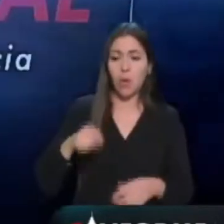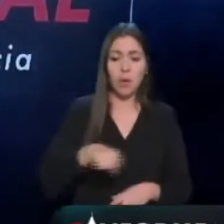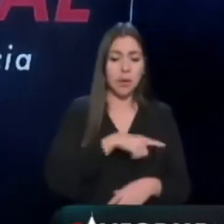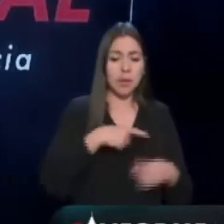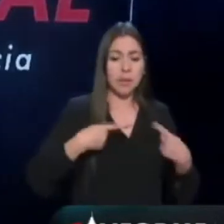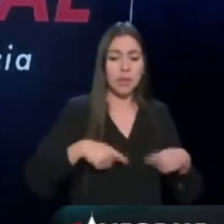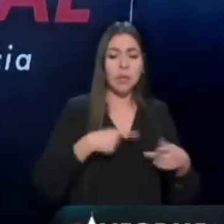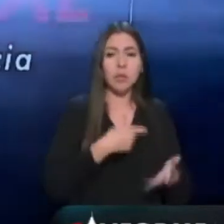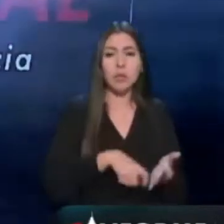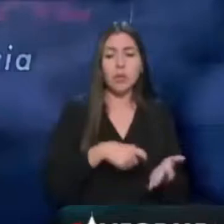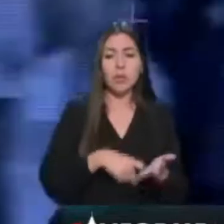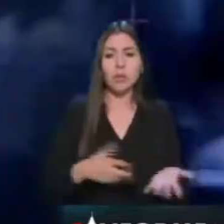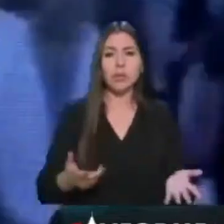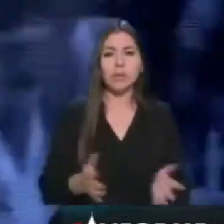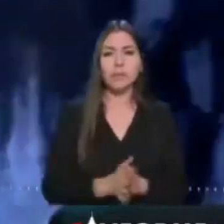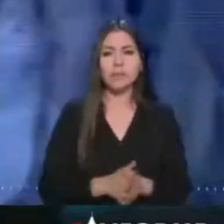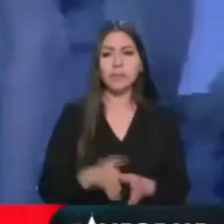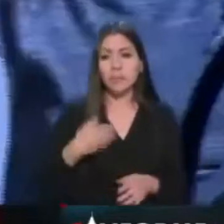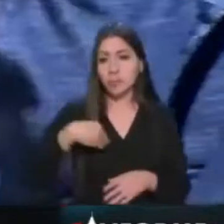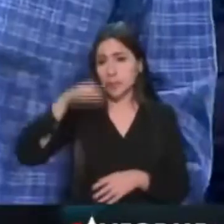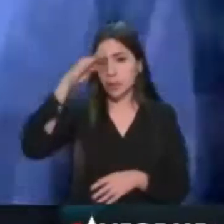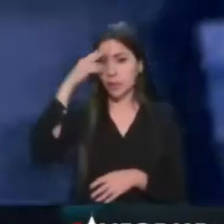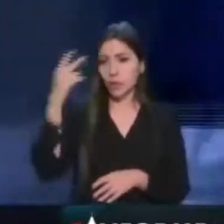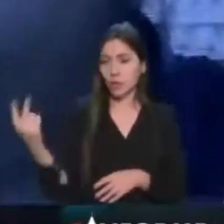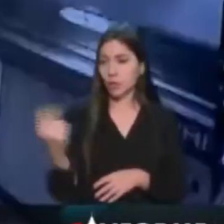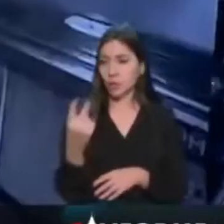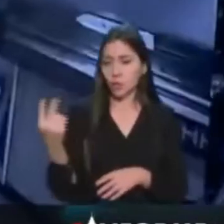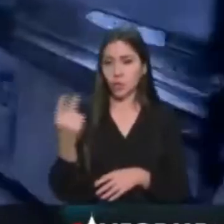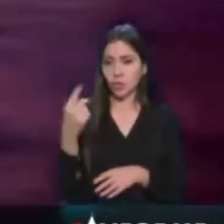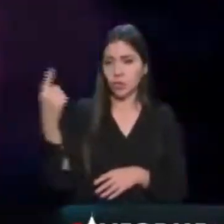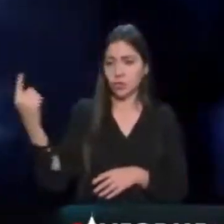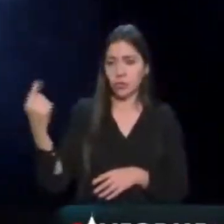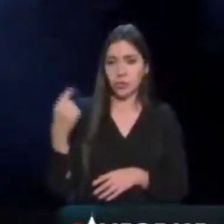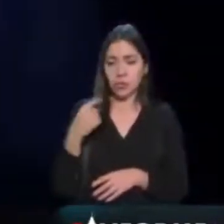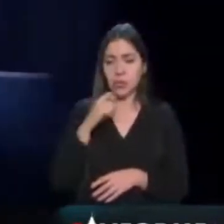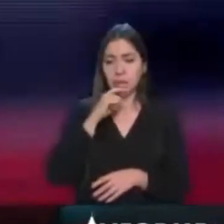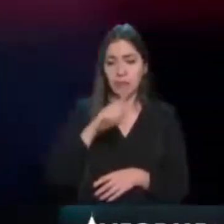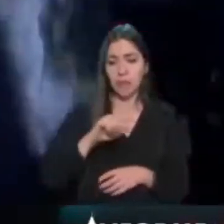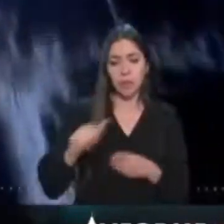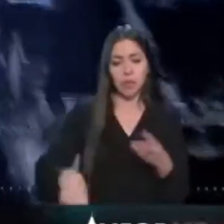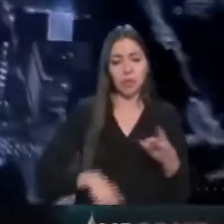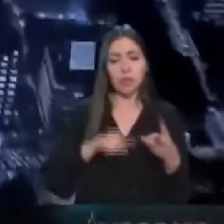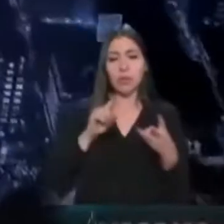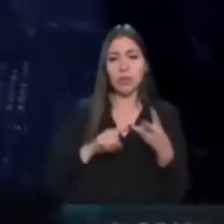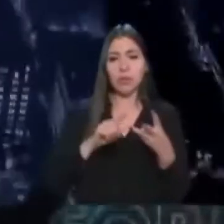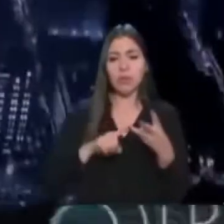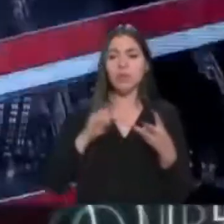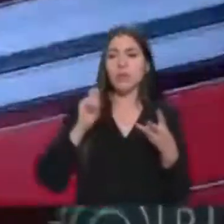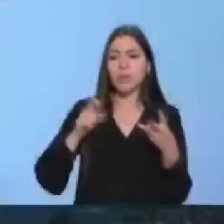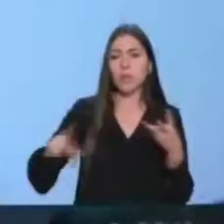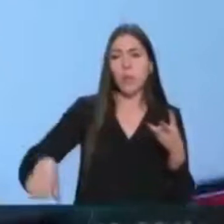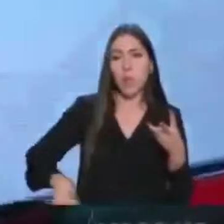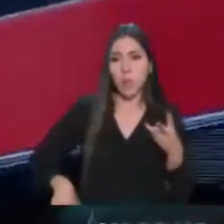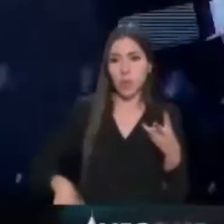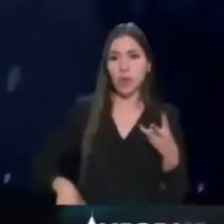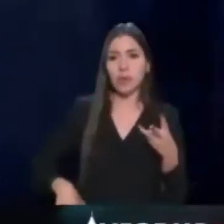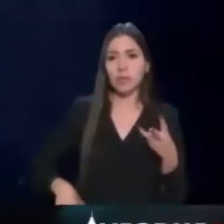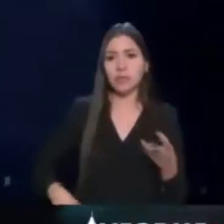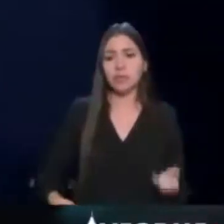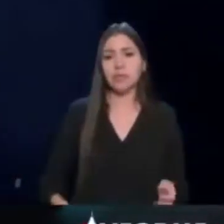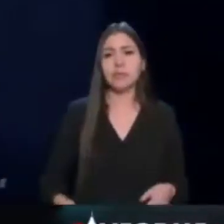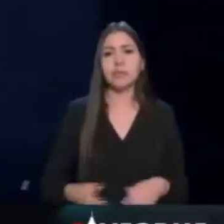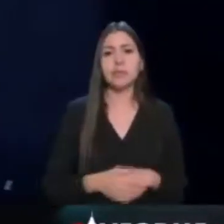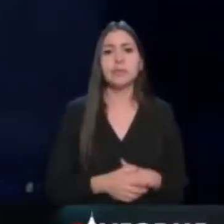un asunto de ambas partes, y de la tercera parte que es importante, que es sin duda los gobiernos, ¿no? O sea, al final de cuentas,